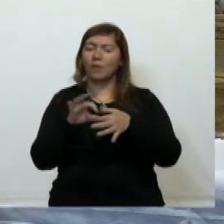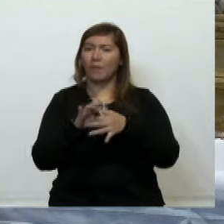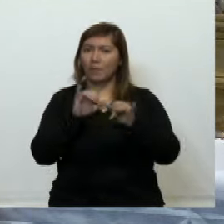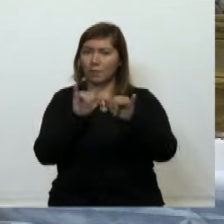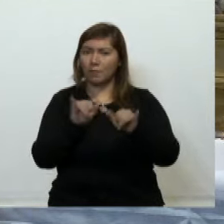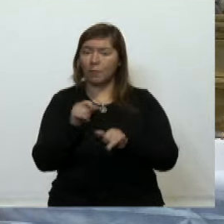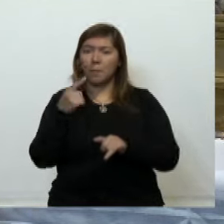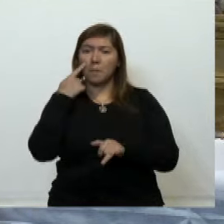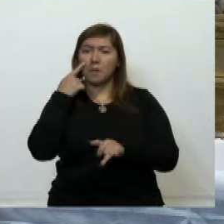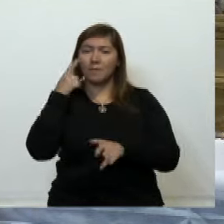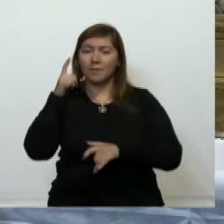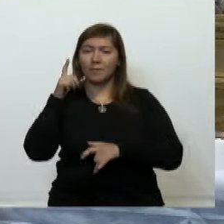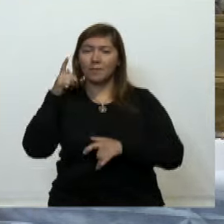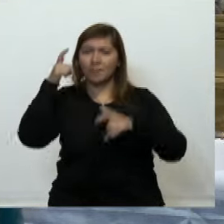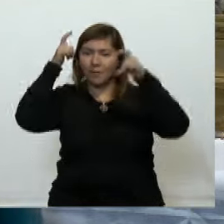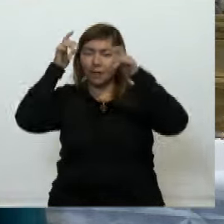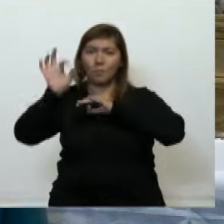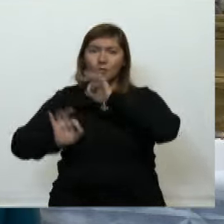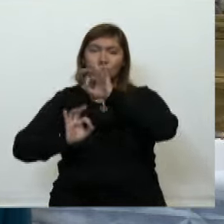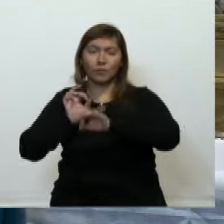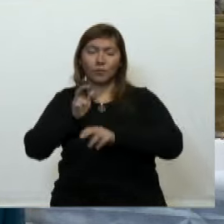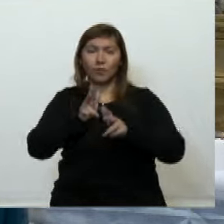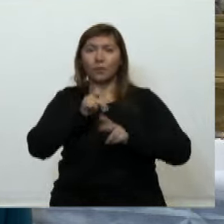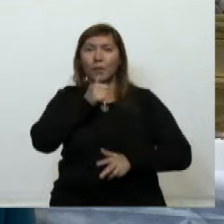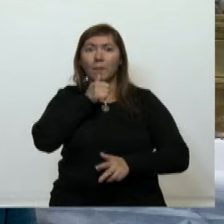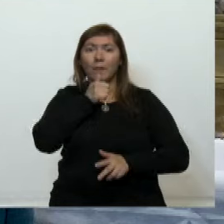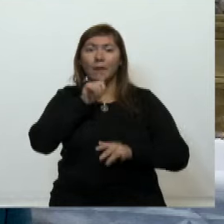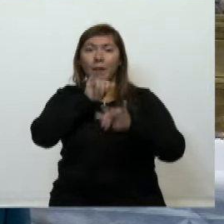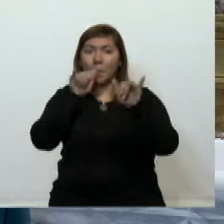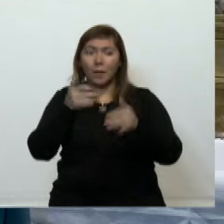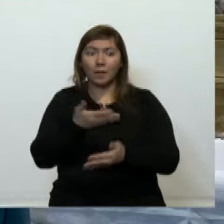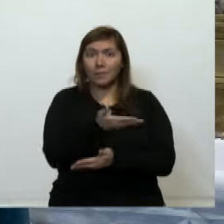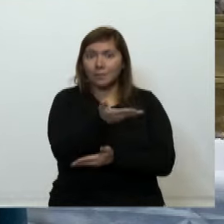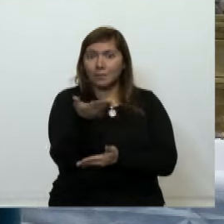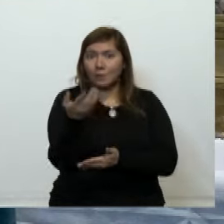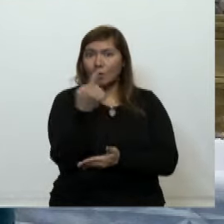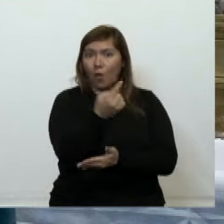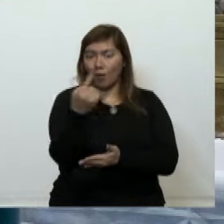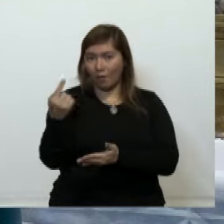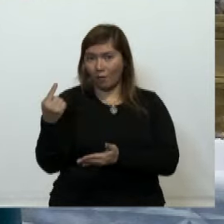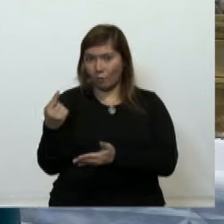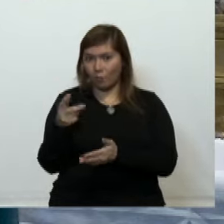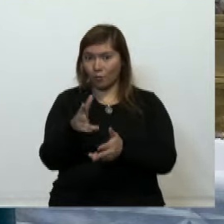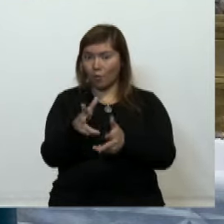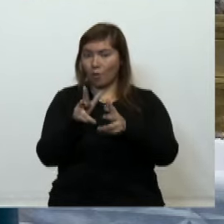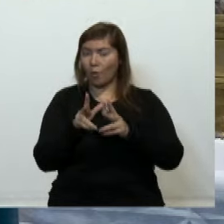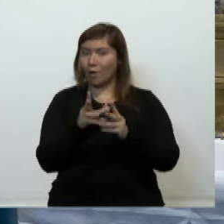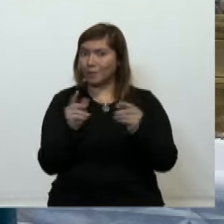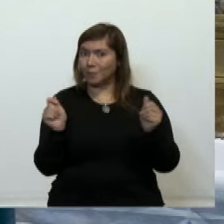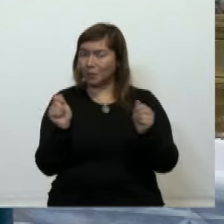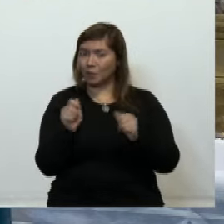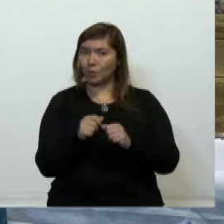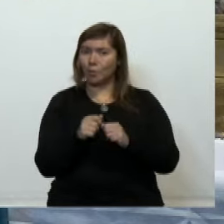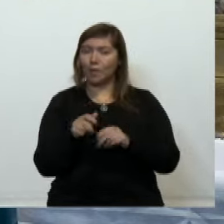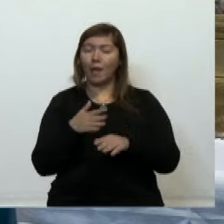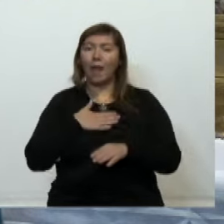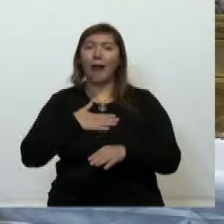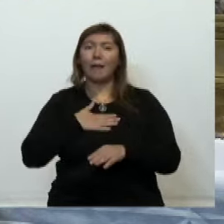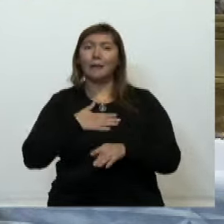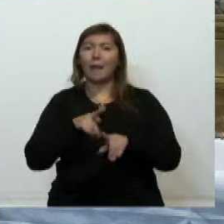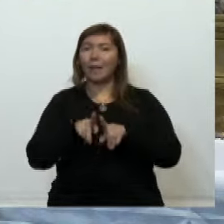siglos, amén. La paz del Señor esté con cada uno de ustedes. Amén. Con la alegría de ser hermanos, nos damos la paz de